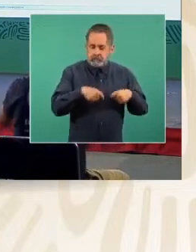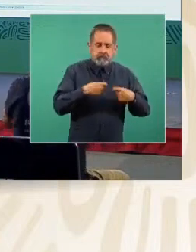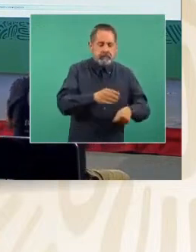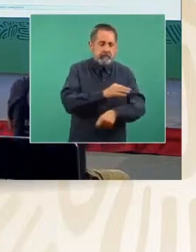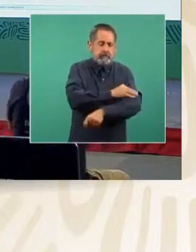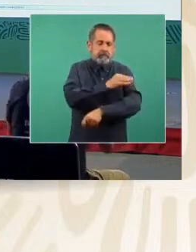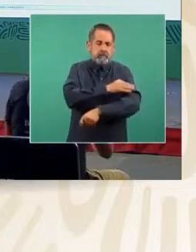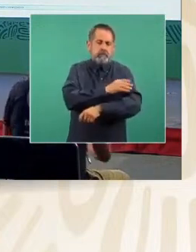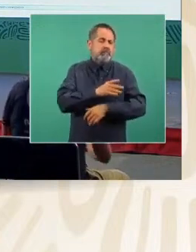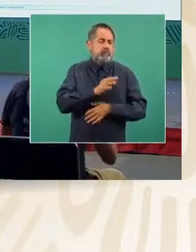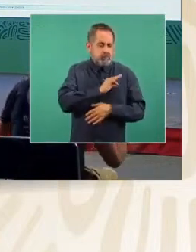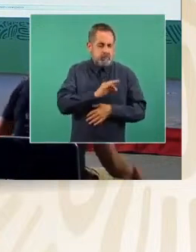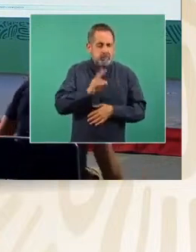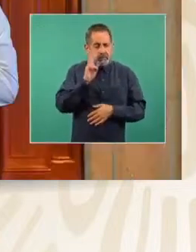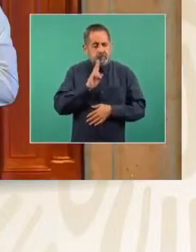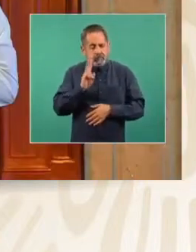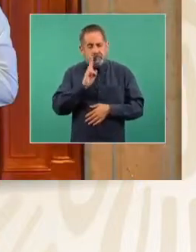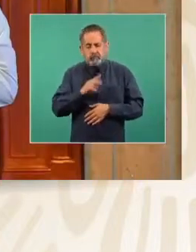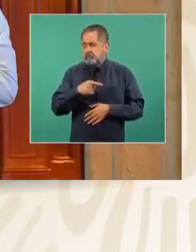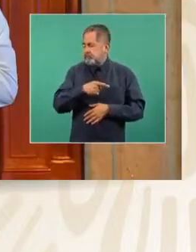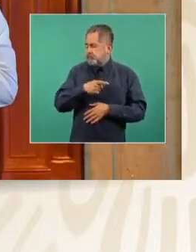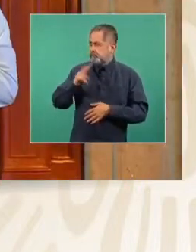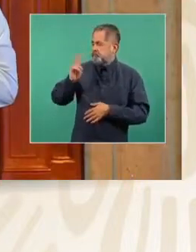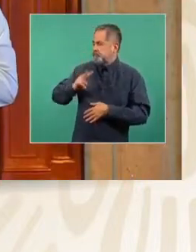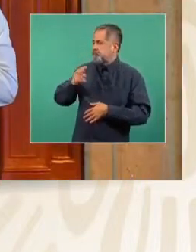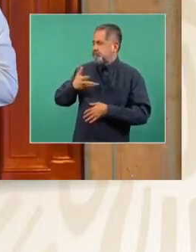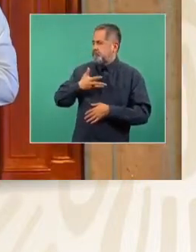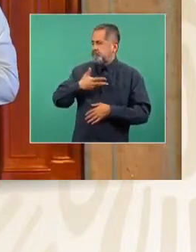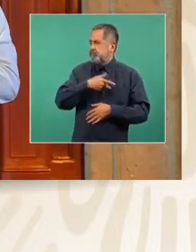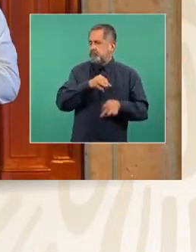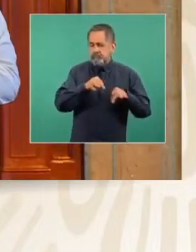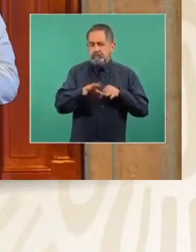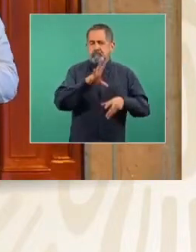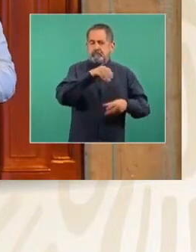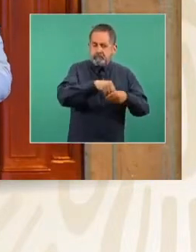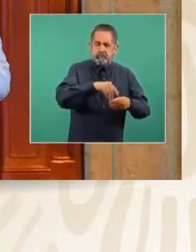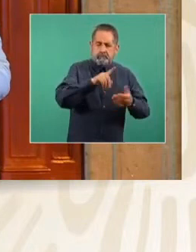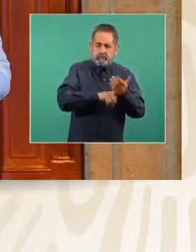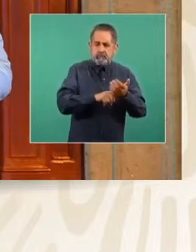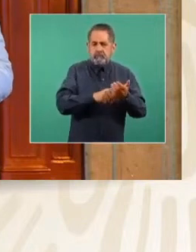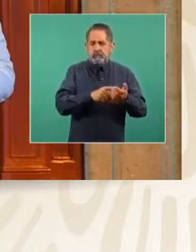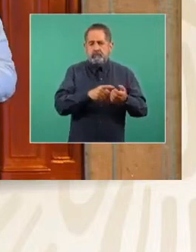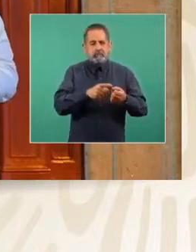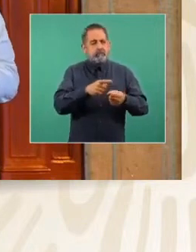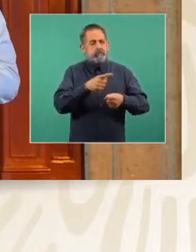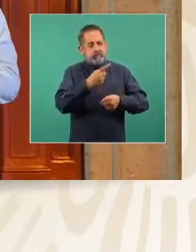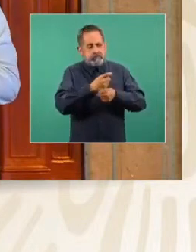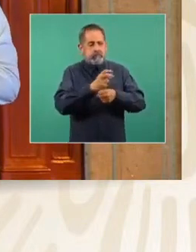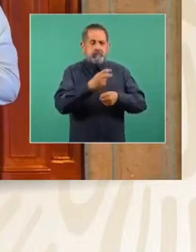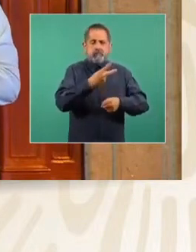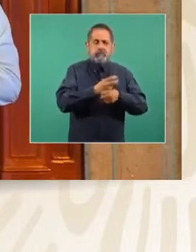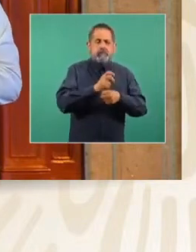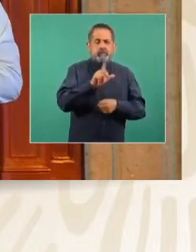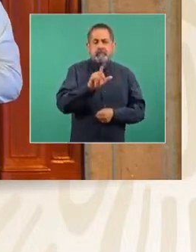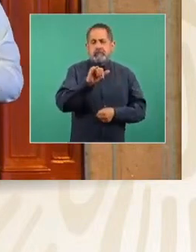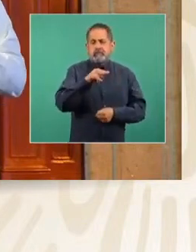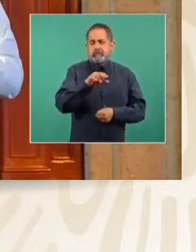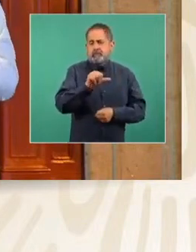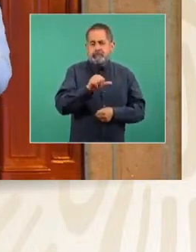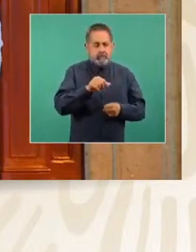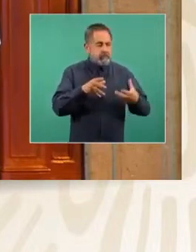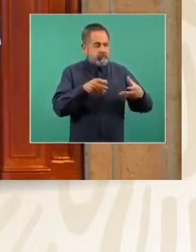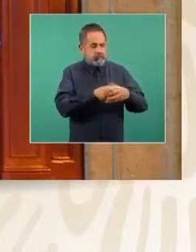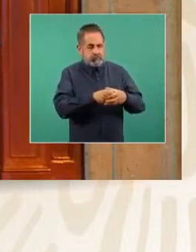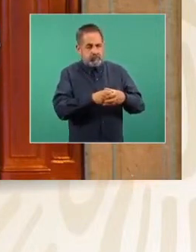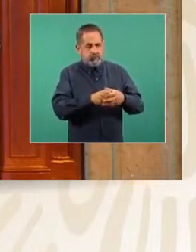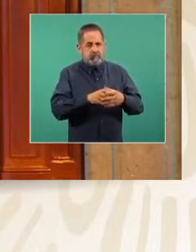de la salud, pueden efectivamente validar y decir que son trabajadores de una segunda línea de riesgo y que